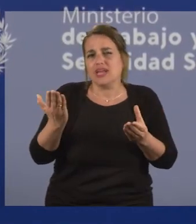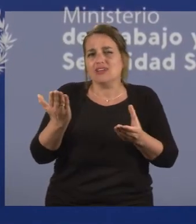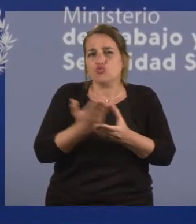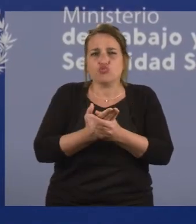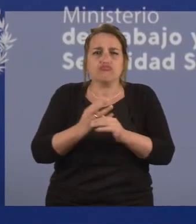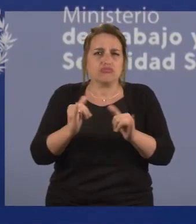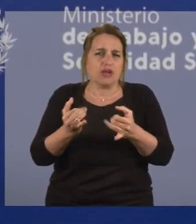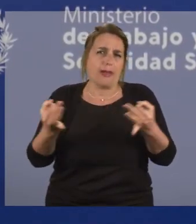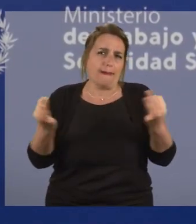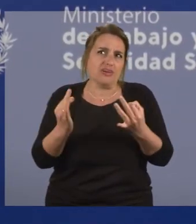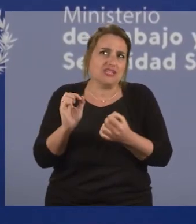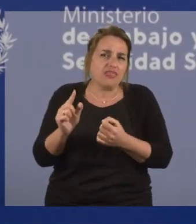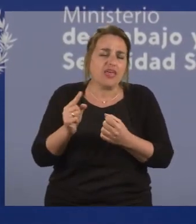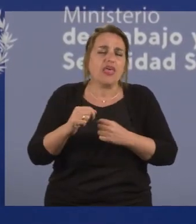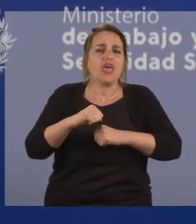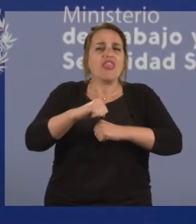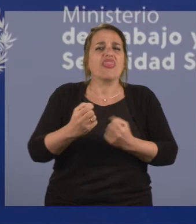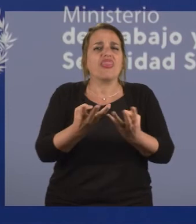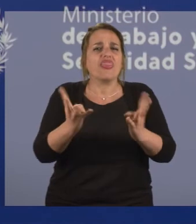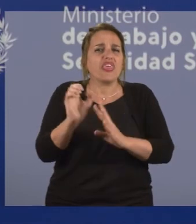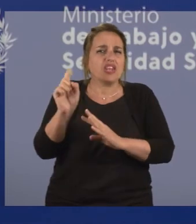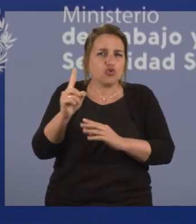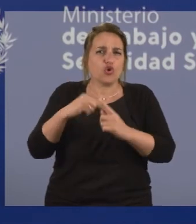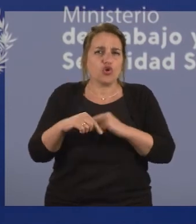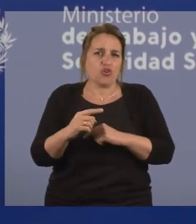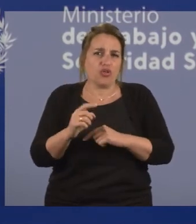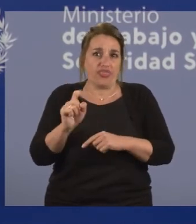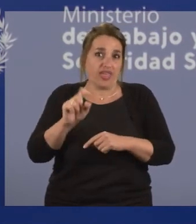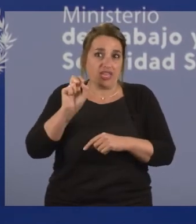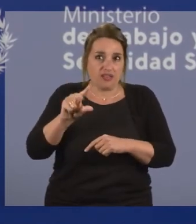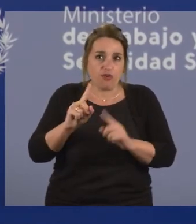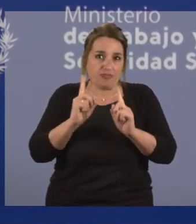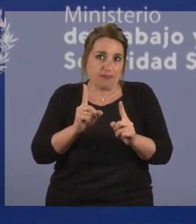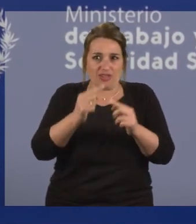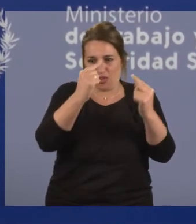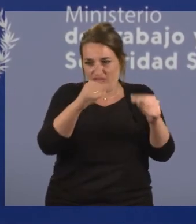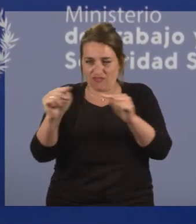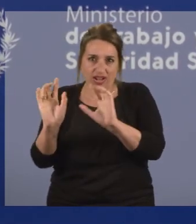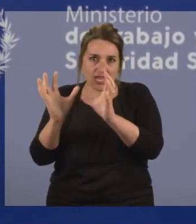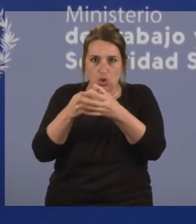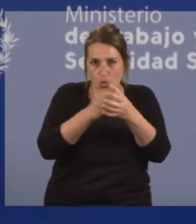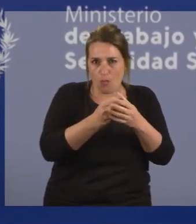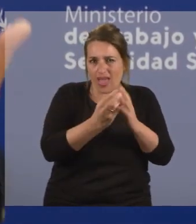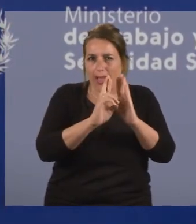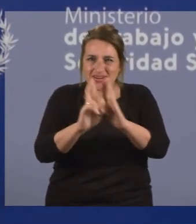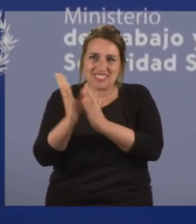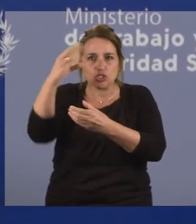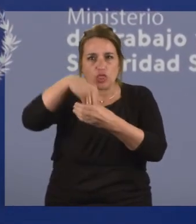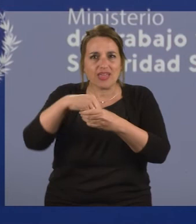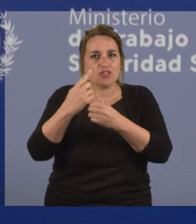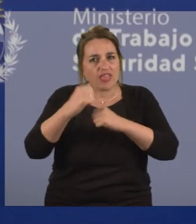de la directiva de INEFOP, y además también por cada uno de los actores sociales que tienen